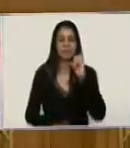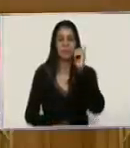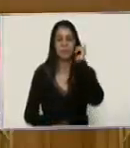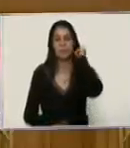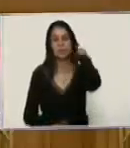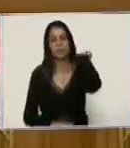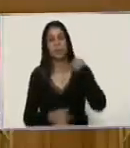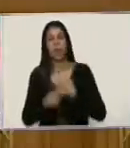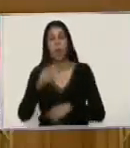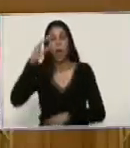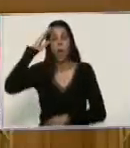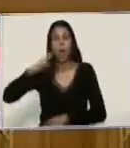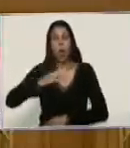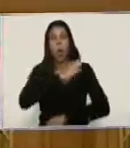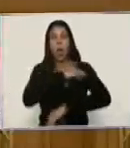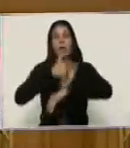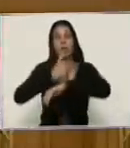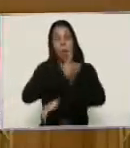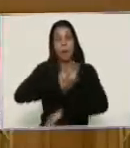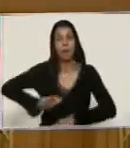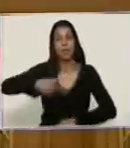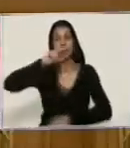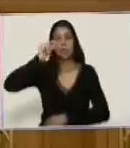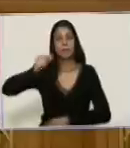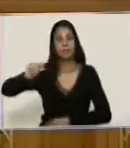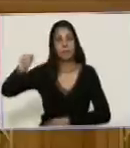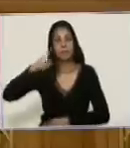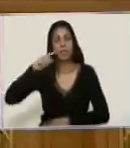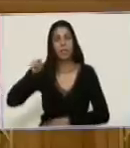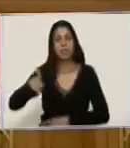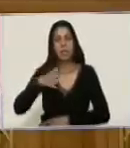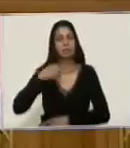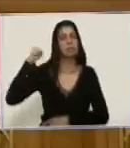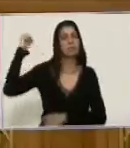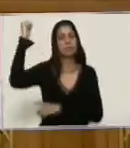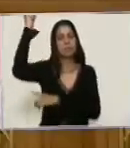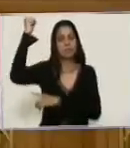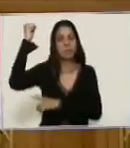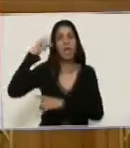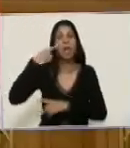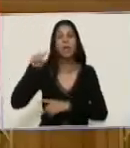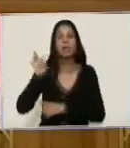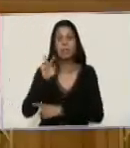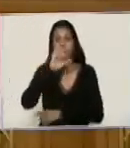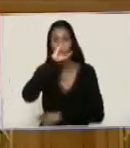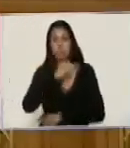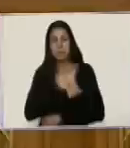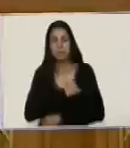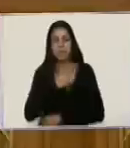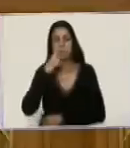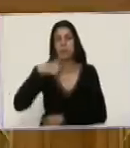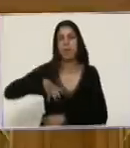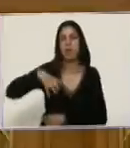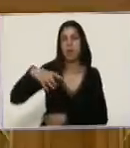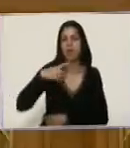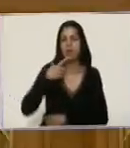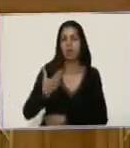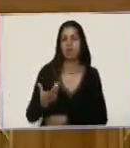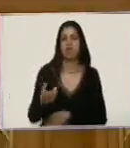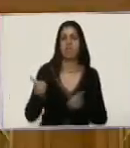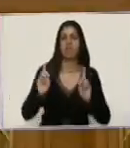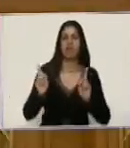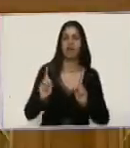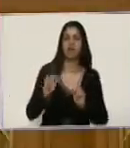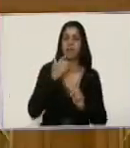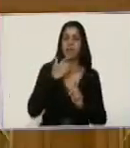con el general Cipriano Castro, que es un héroe nacional, un patriota. La burguesía criolla no quiso dar los